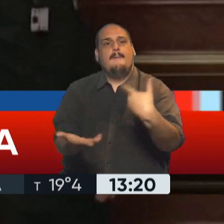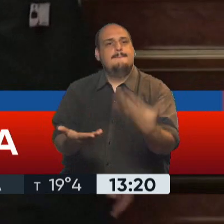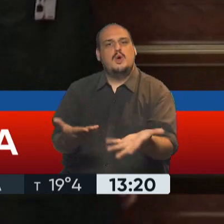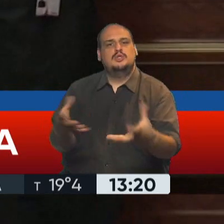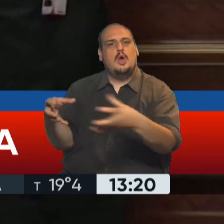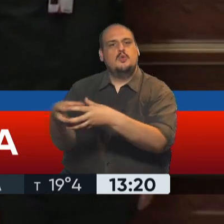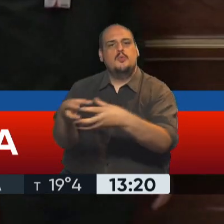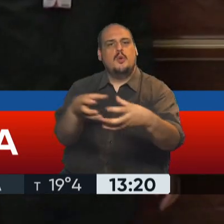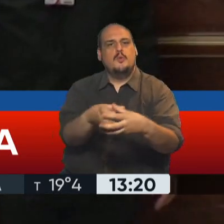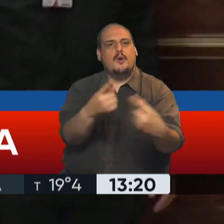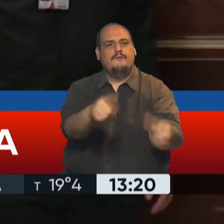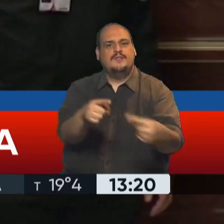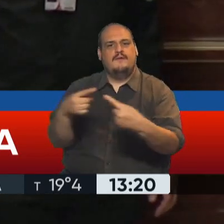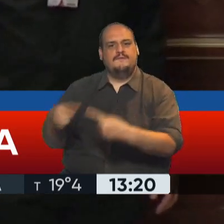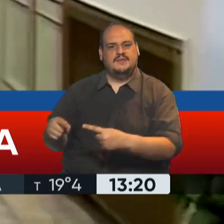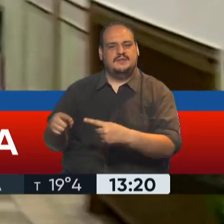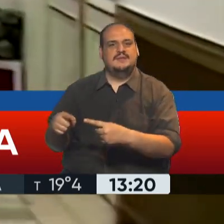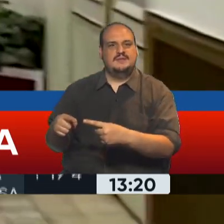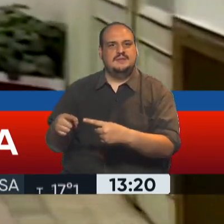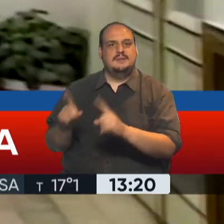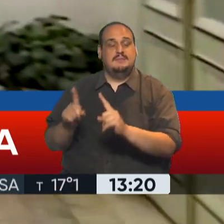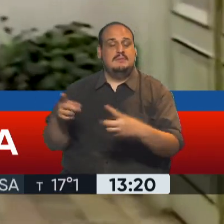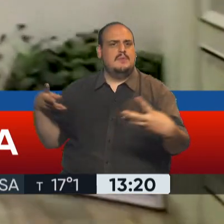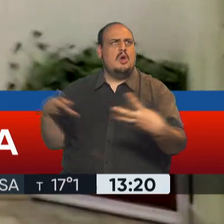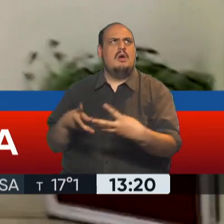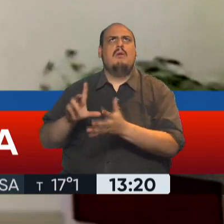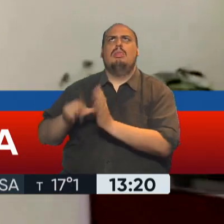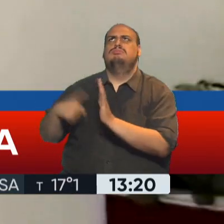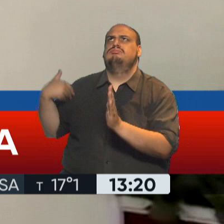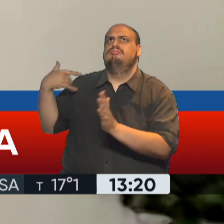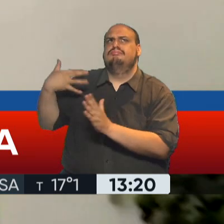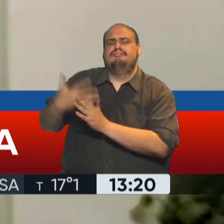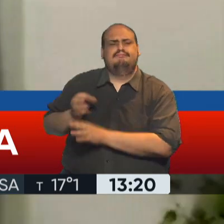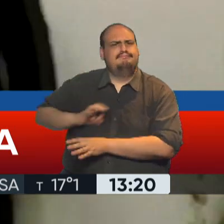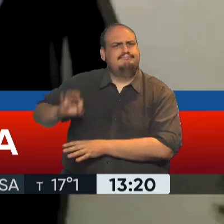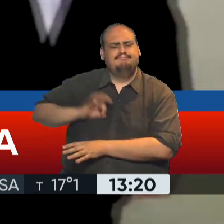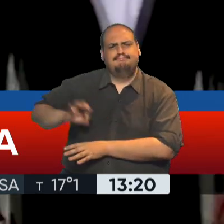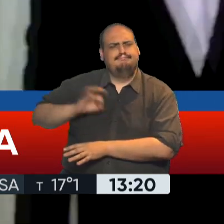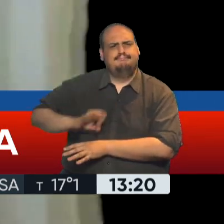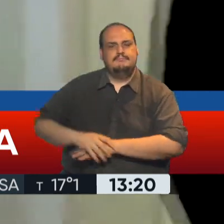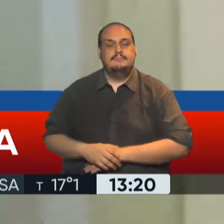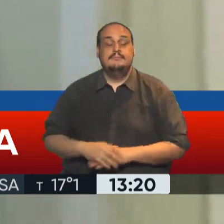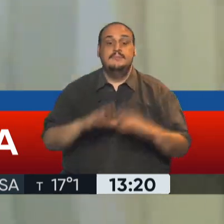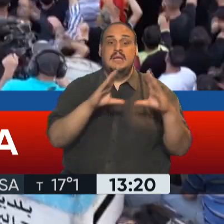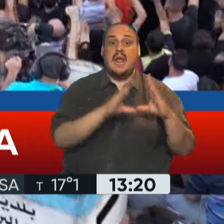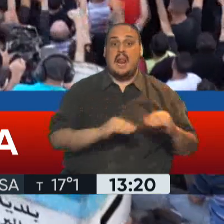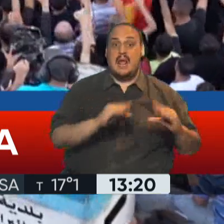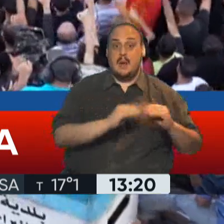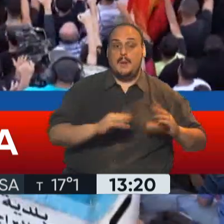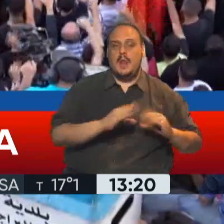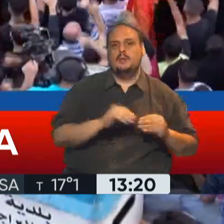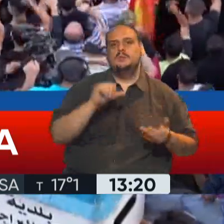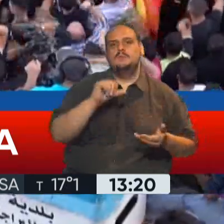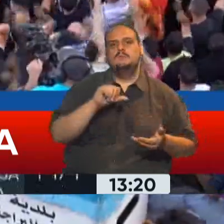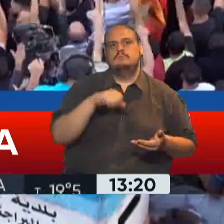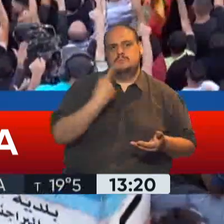grupos armados enfrentados en esa guerra que ya lleva muchos años. El Líbano, un país del que nos venimos